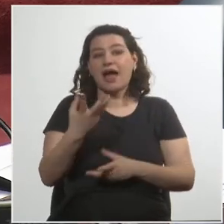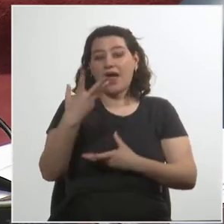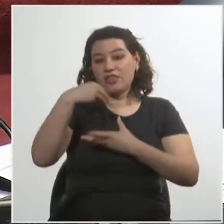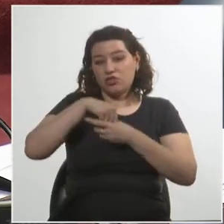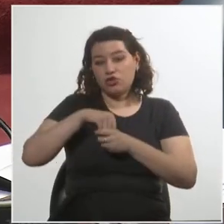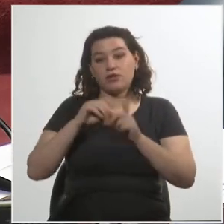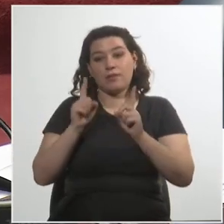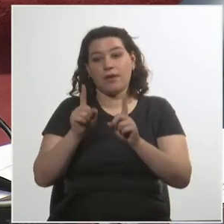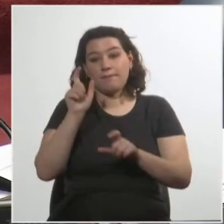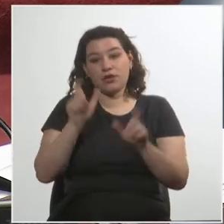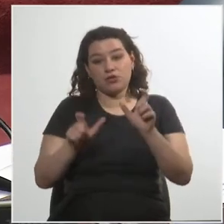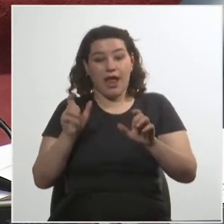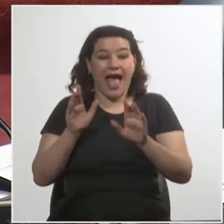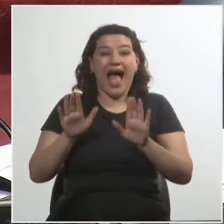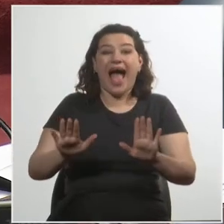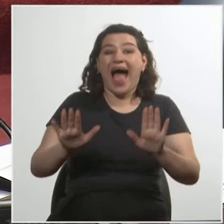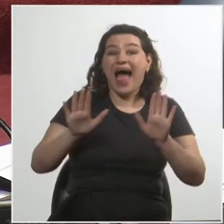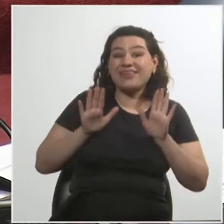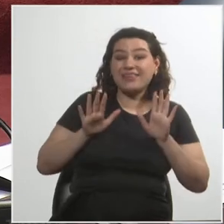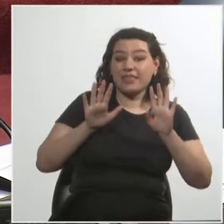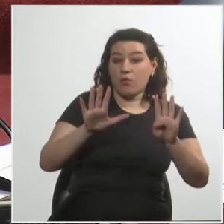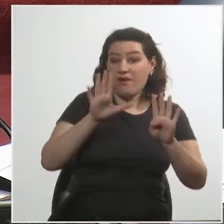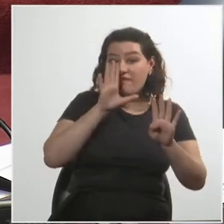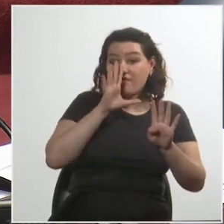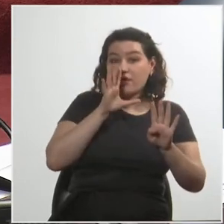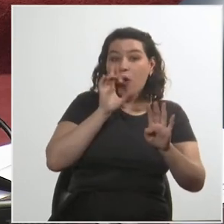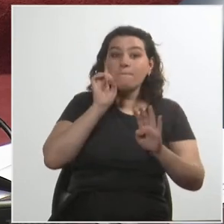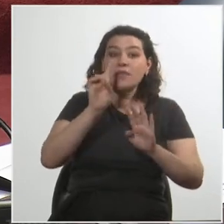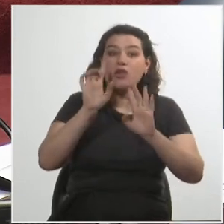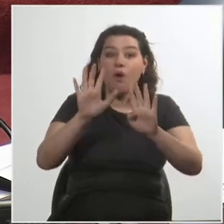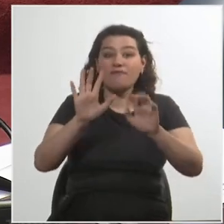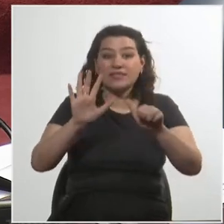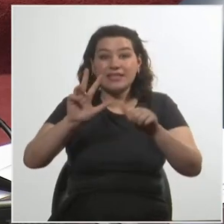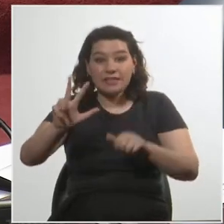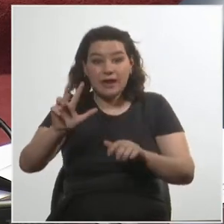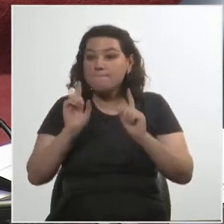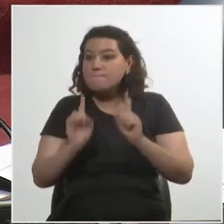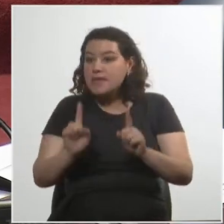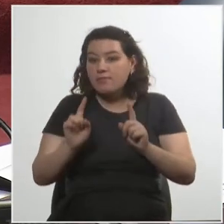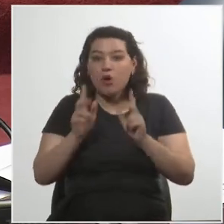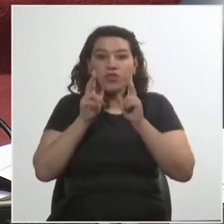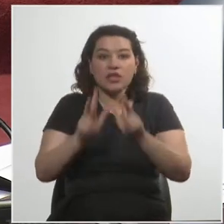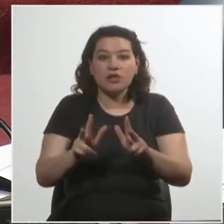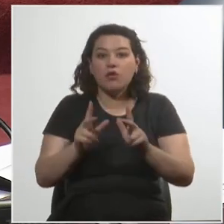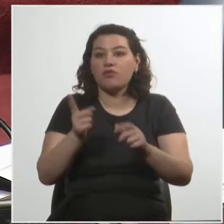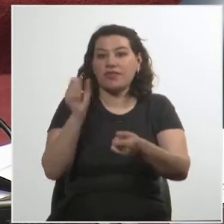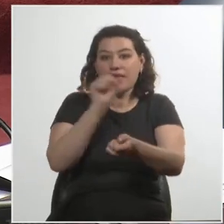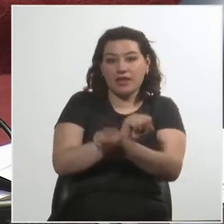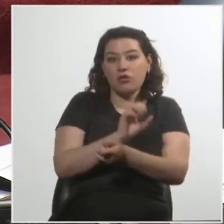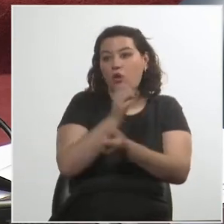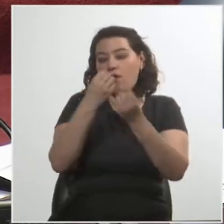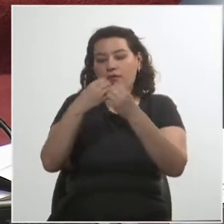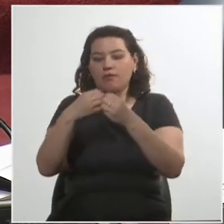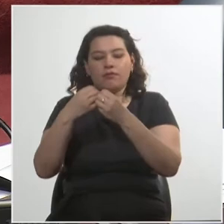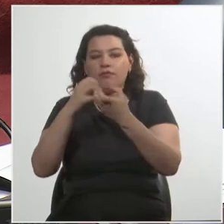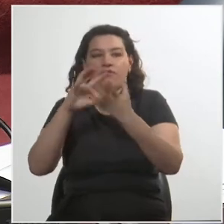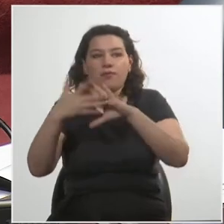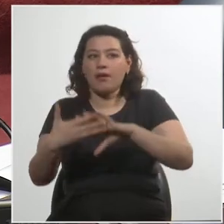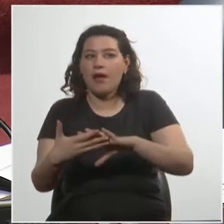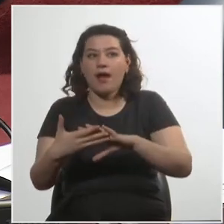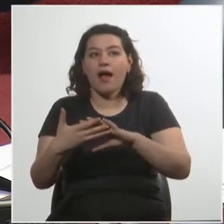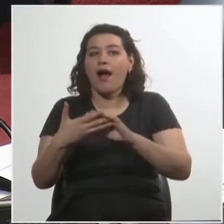acamparados quienes con anterioridad el nueve de febrero del 73 y por lo mismo motivos indicados precedentemente fueron detenidos abandonados